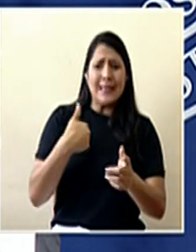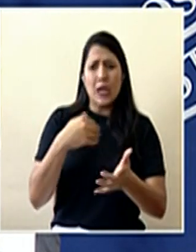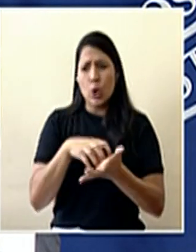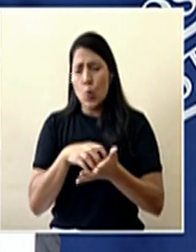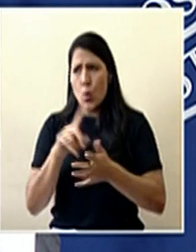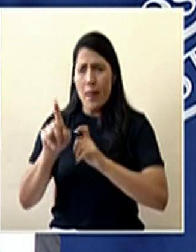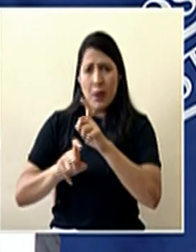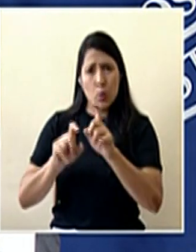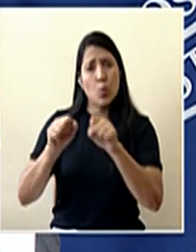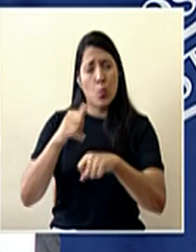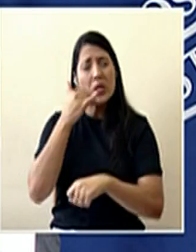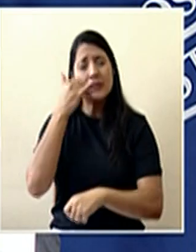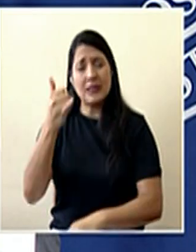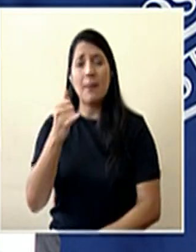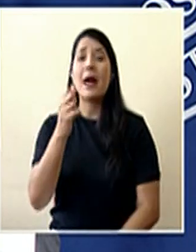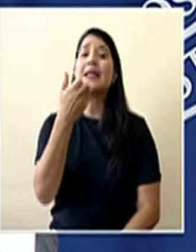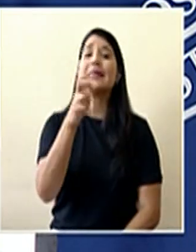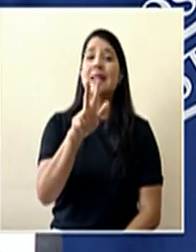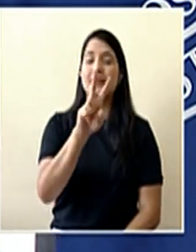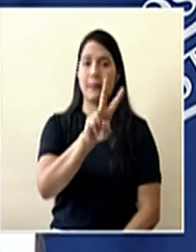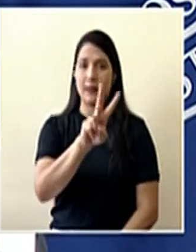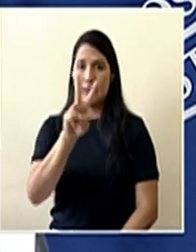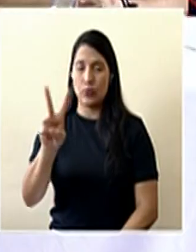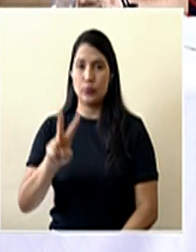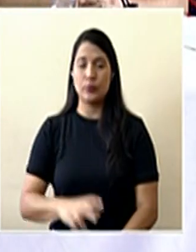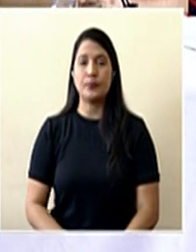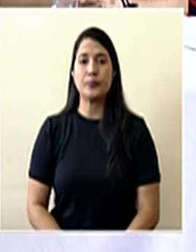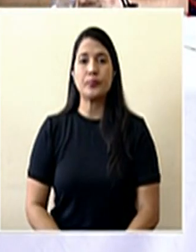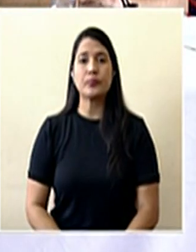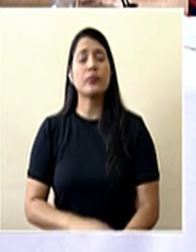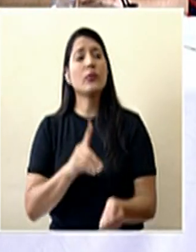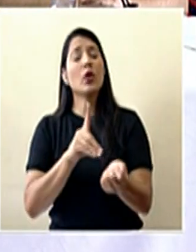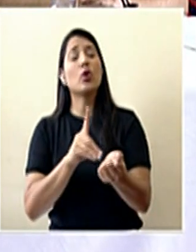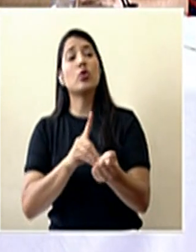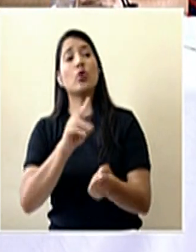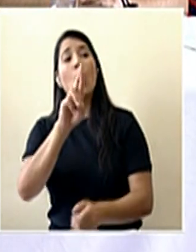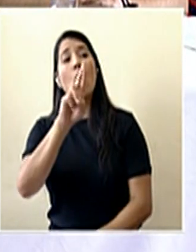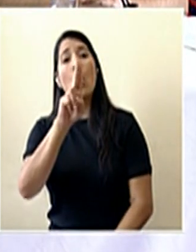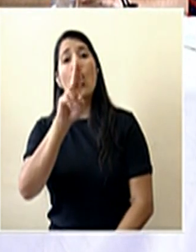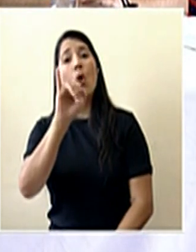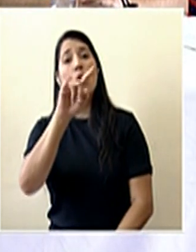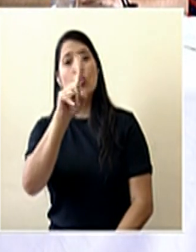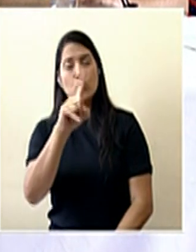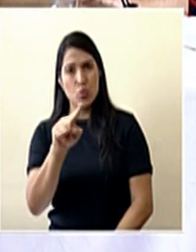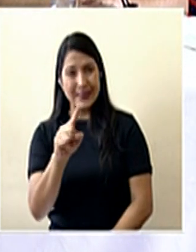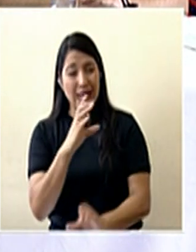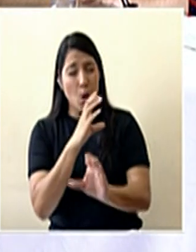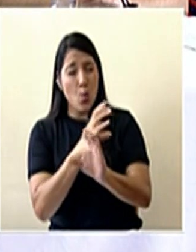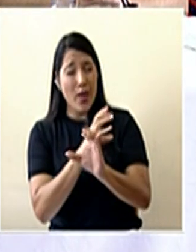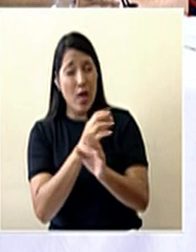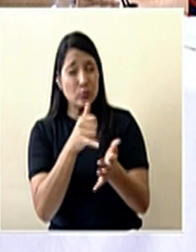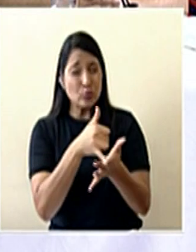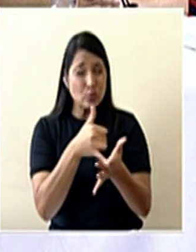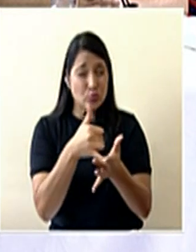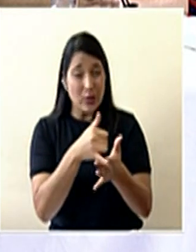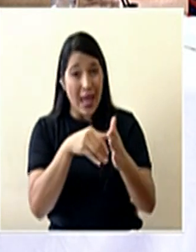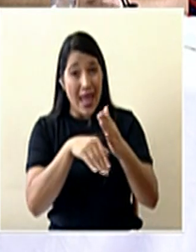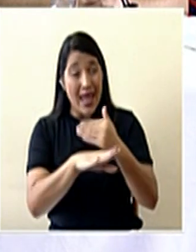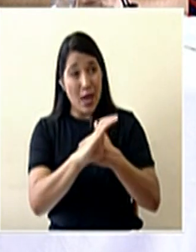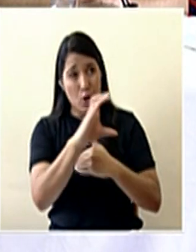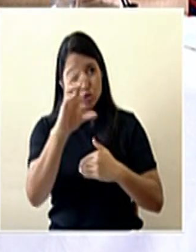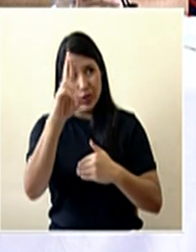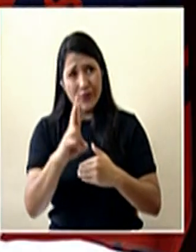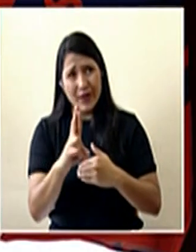eventual con el 1322. Doctor Ruiz, de las unidades de cuidados intensivos del país, ¿cuántas corresponden a